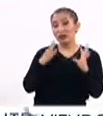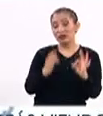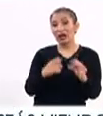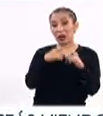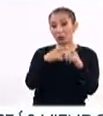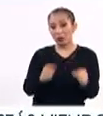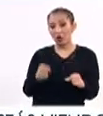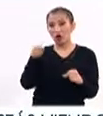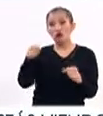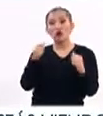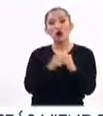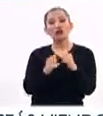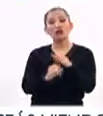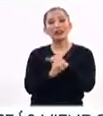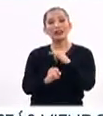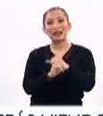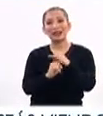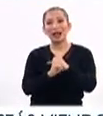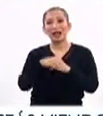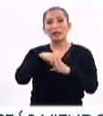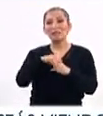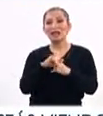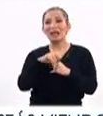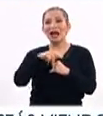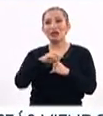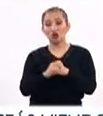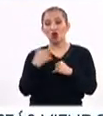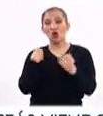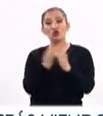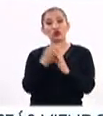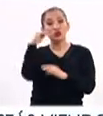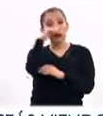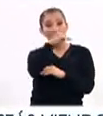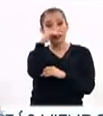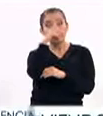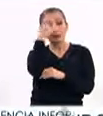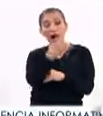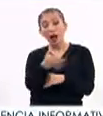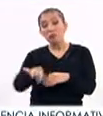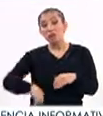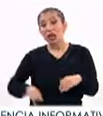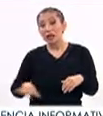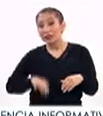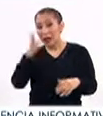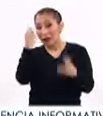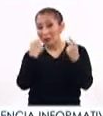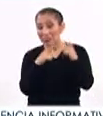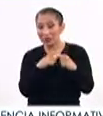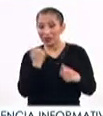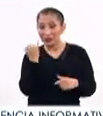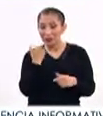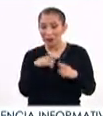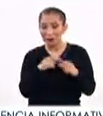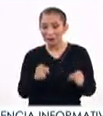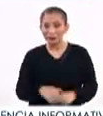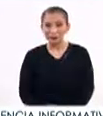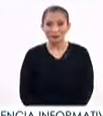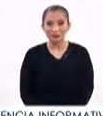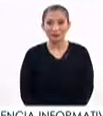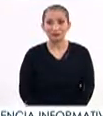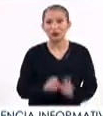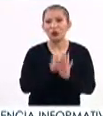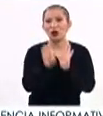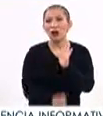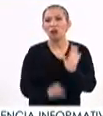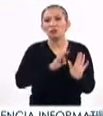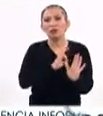Fundación Japón. A través de su plataforma Minato, ofrecen cursos gratuitos para los interesados en aprender el idioma nipón. Por